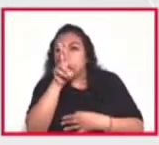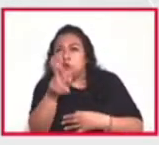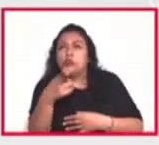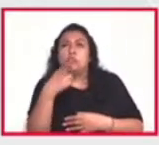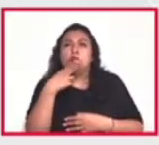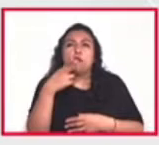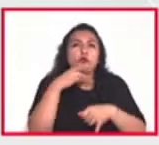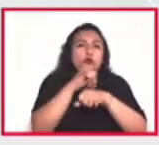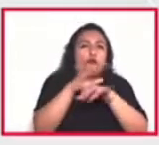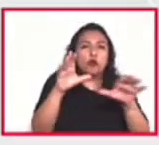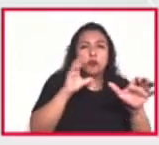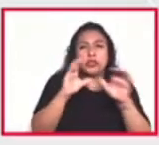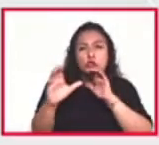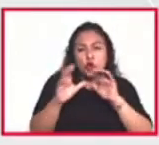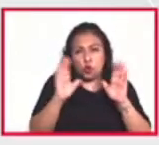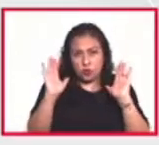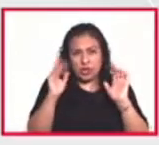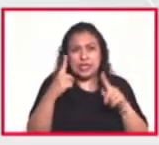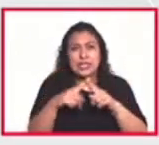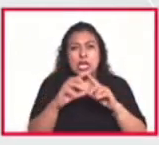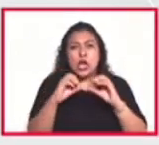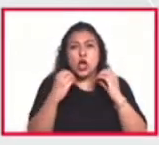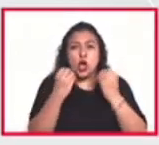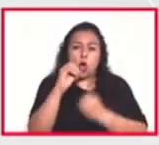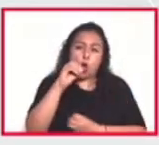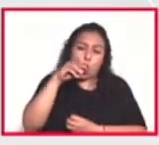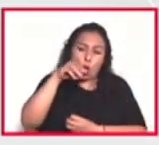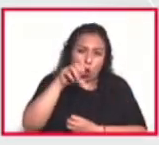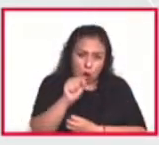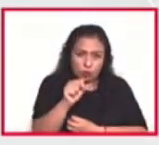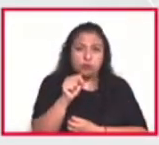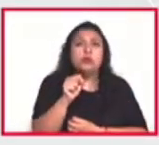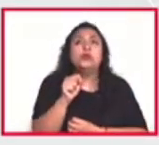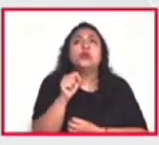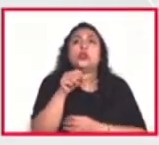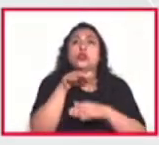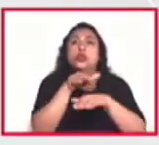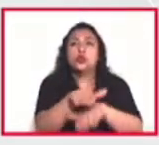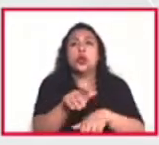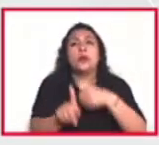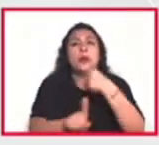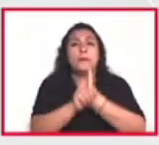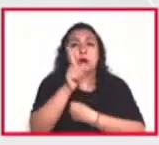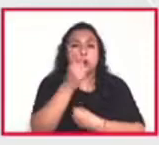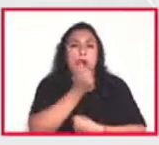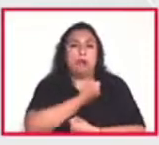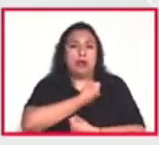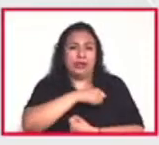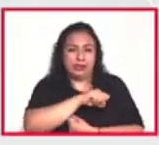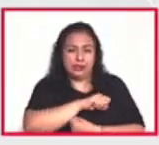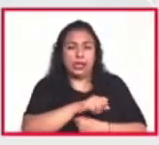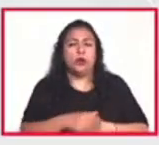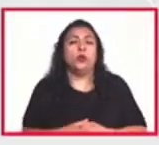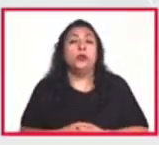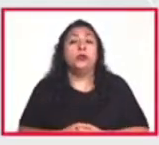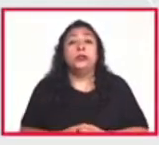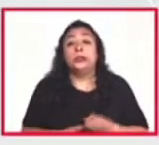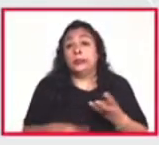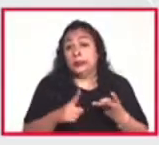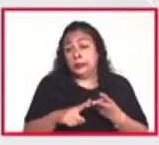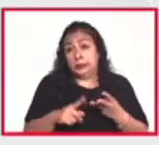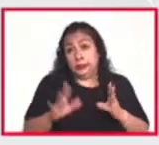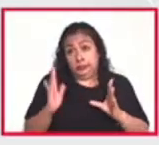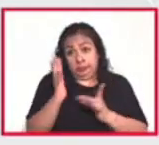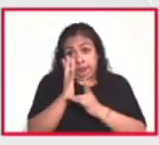y comunicación que la Organización Mundial de la Salud realizó en torno a la crisis sanitaria. La Organización Mundial de la Salud